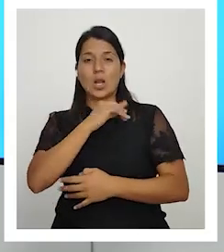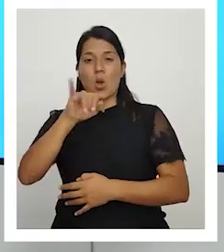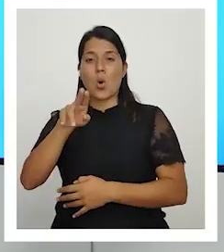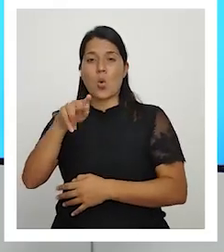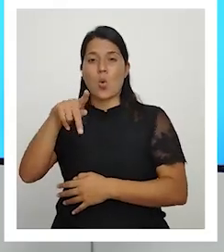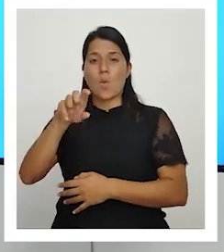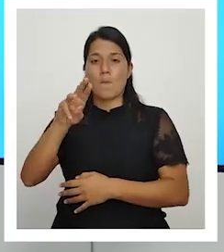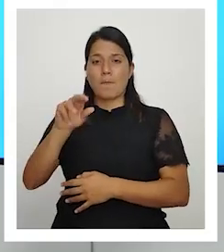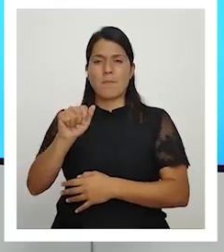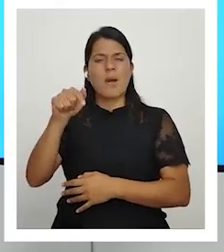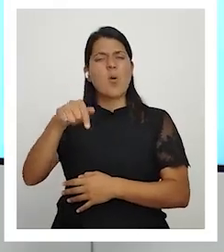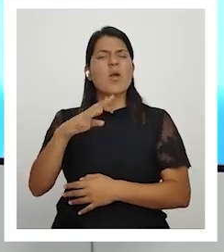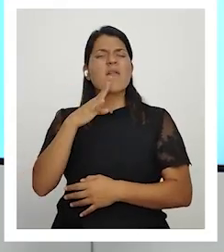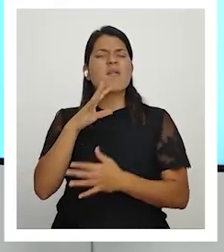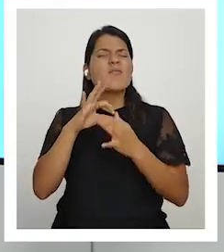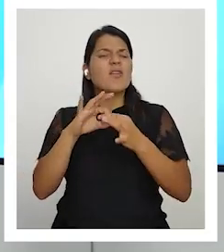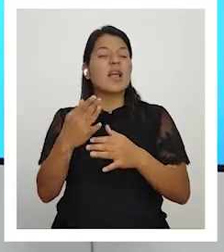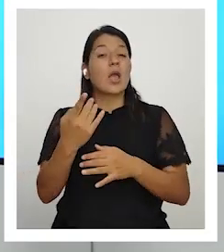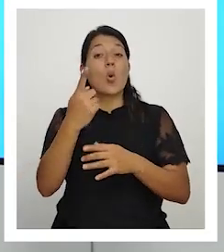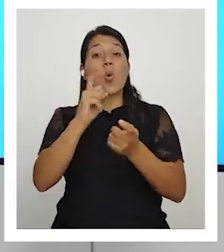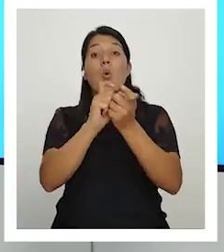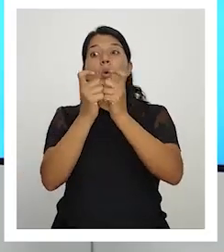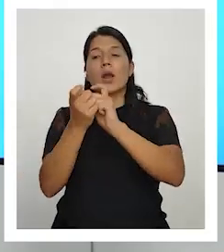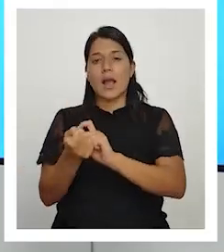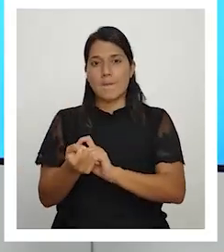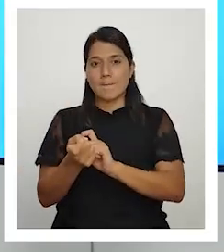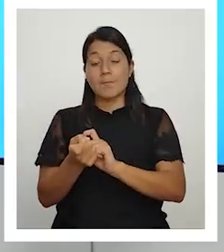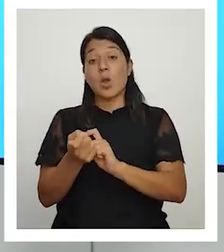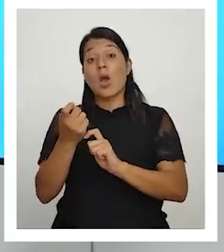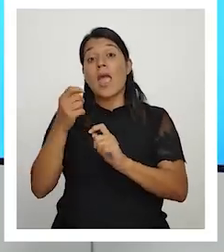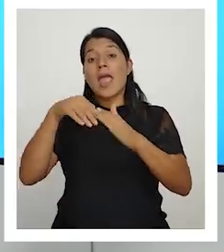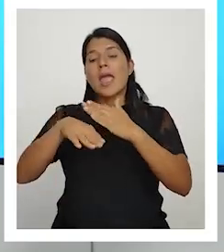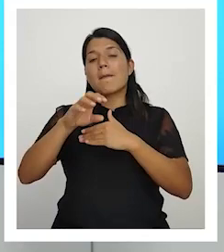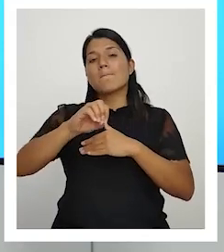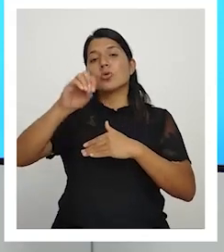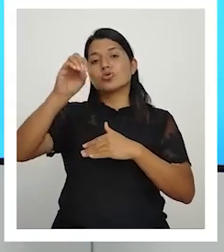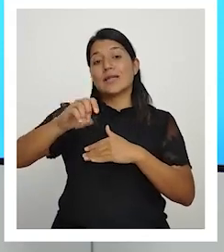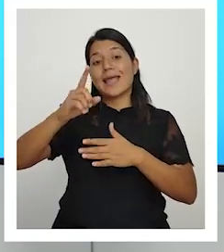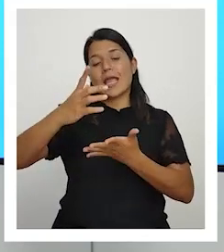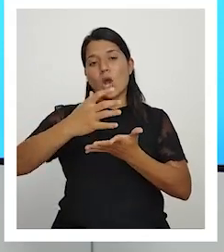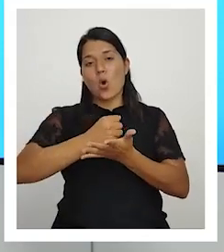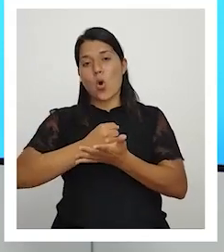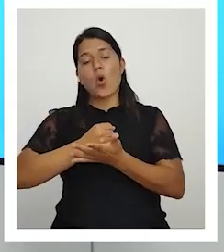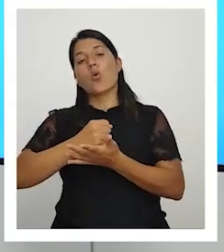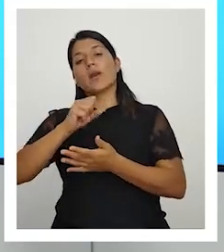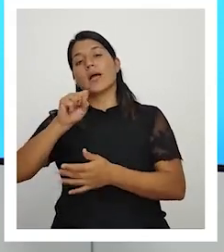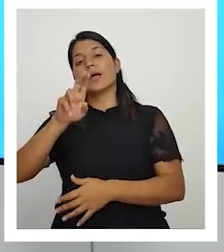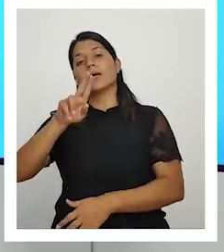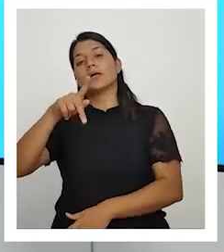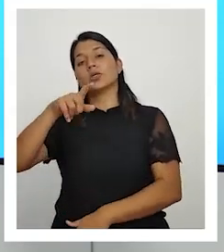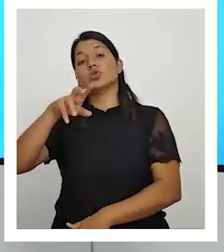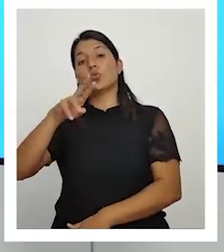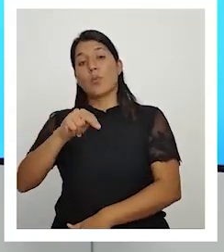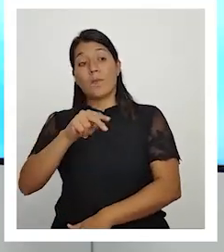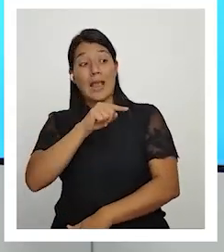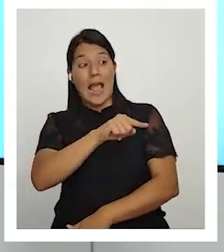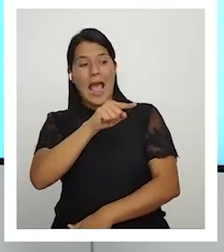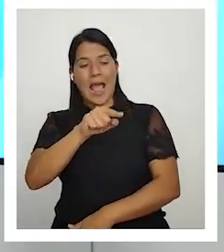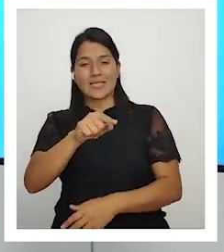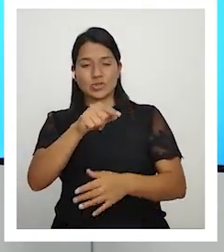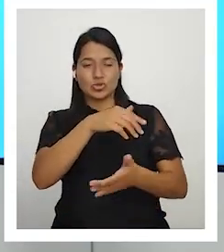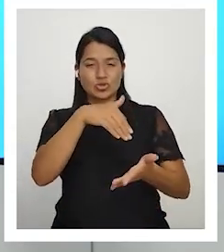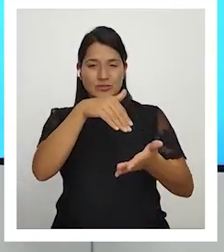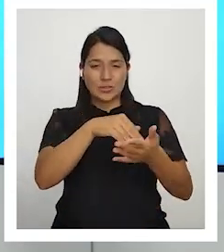estamos hablando acerca de un cambio, un aumento que se va a dar en el porcentaje que Jupema y otras operadoras de pensiones le pagan a la SUPEN